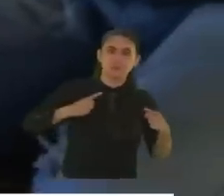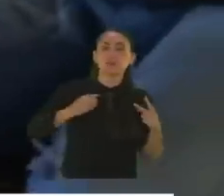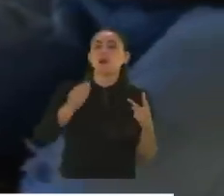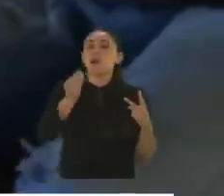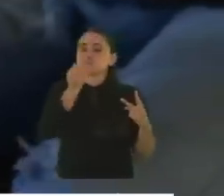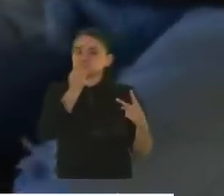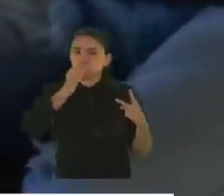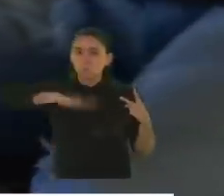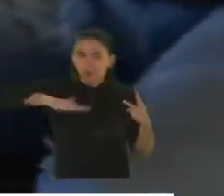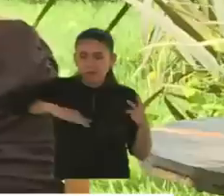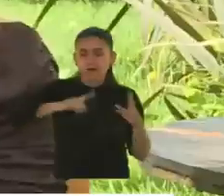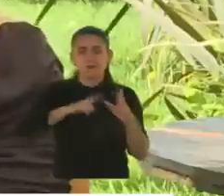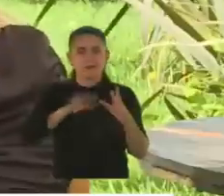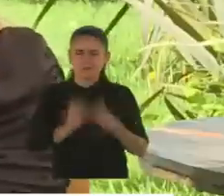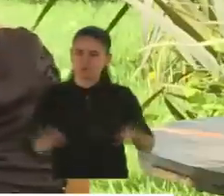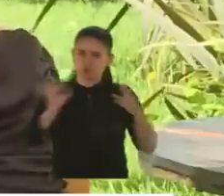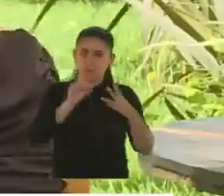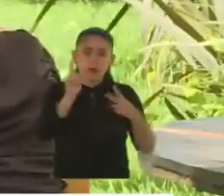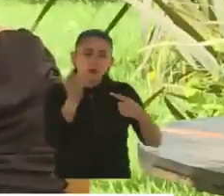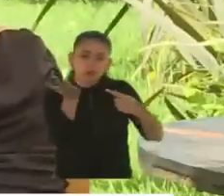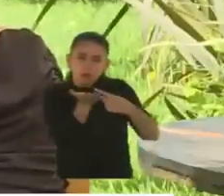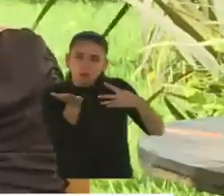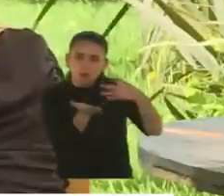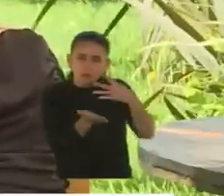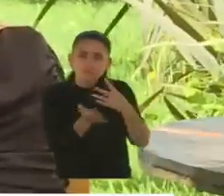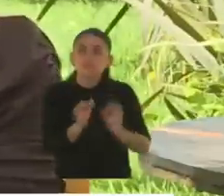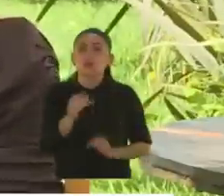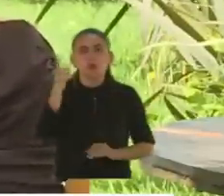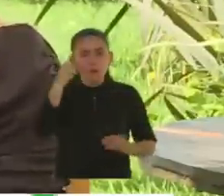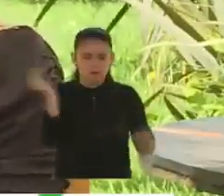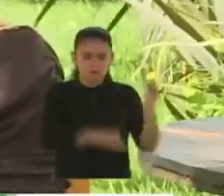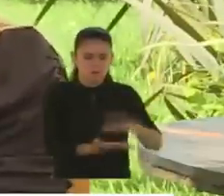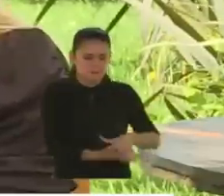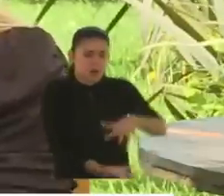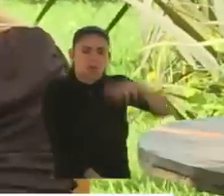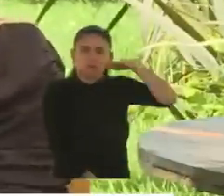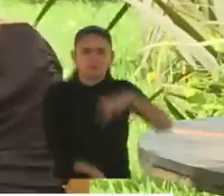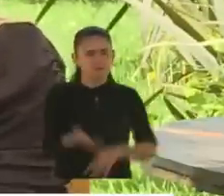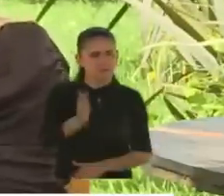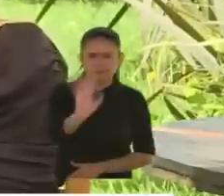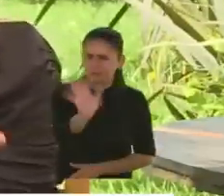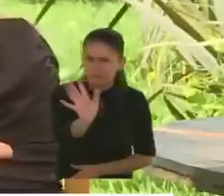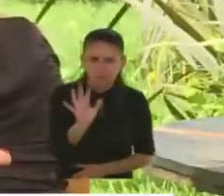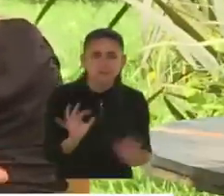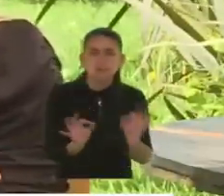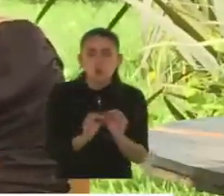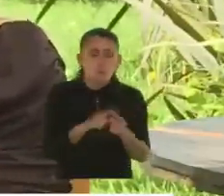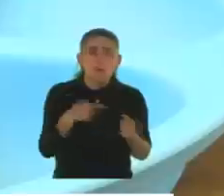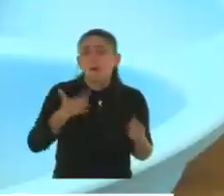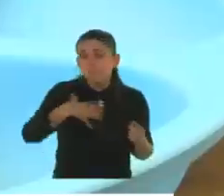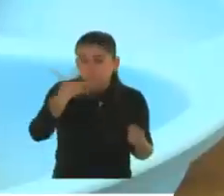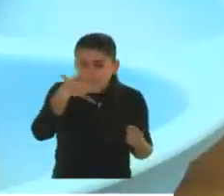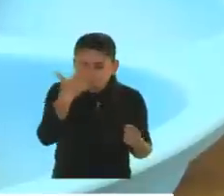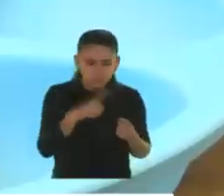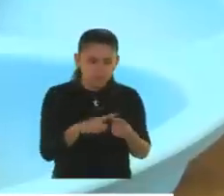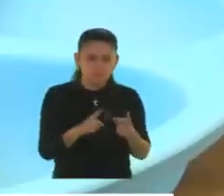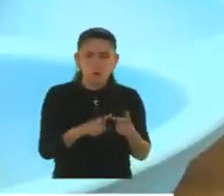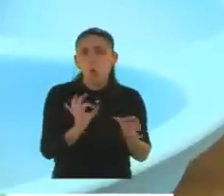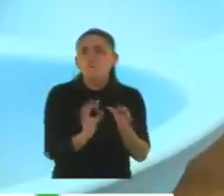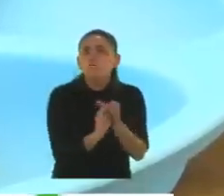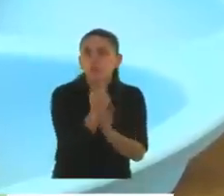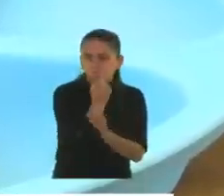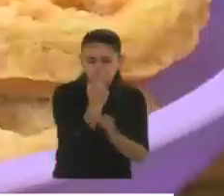empacar más, hacemos menos. Con dos o tres grupos de alimentos es más que suficiente. ¿A qué me refiero con grupos de alimentos? Puede ser una fruta o una